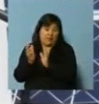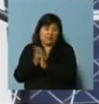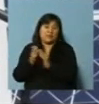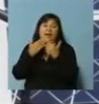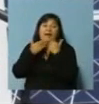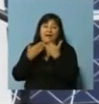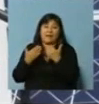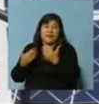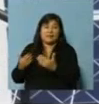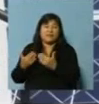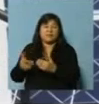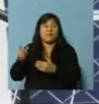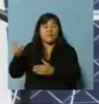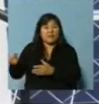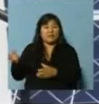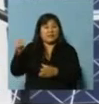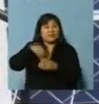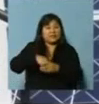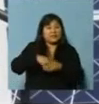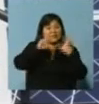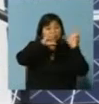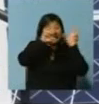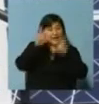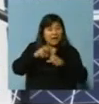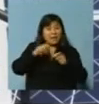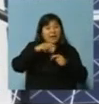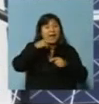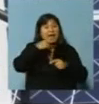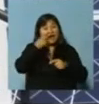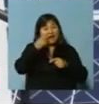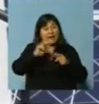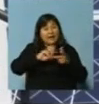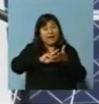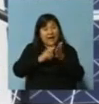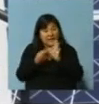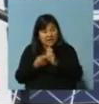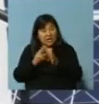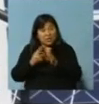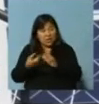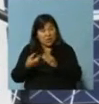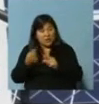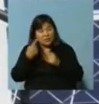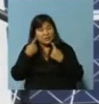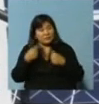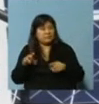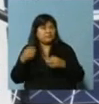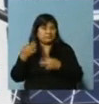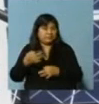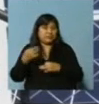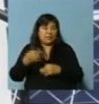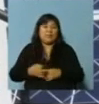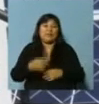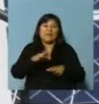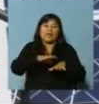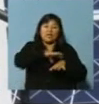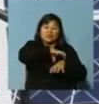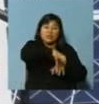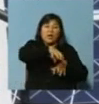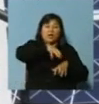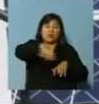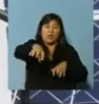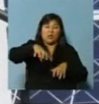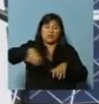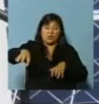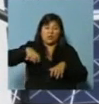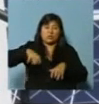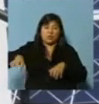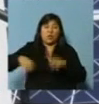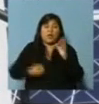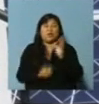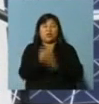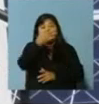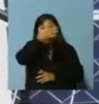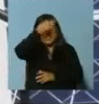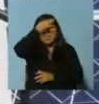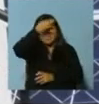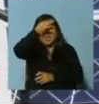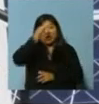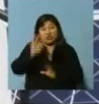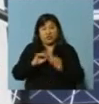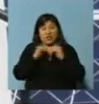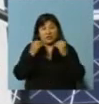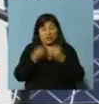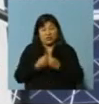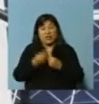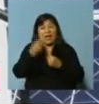en el tema renovables y que estemos trabajando en estas 12 plantas que van a generar